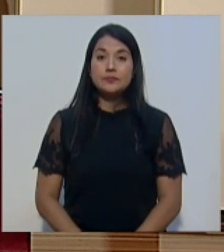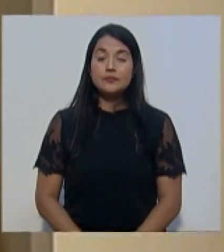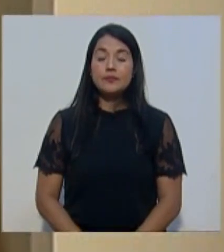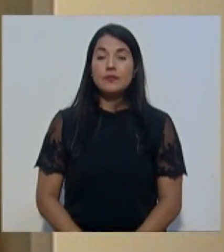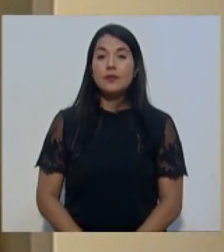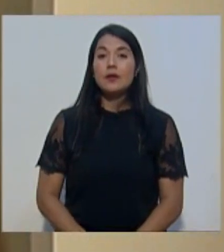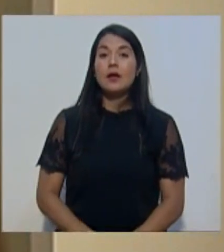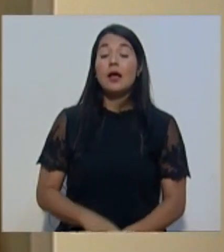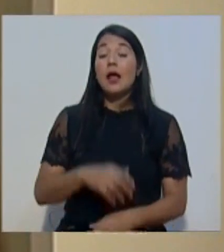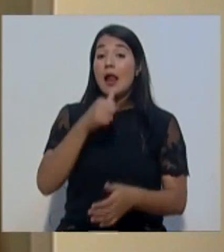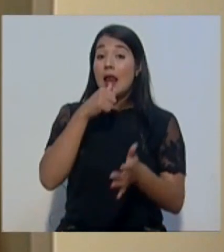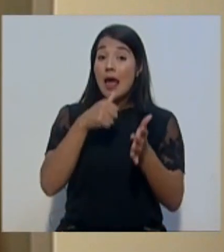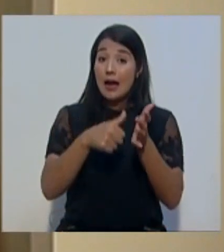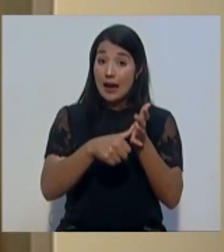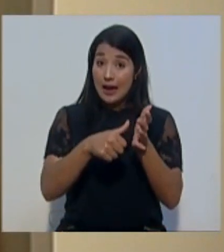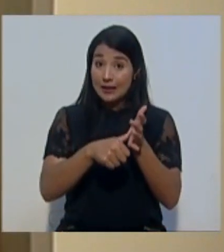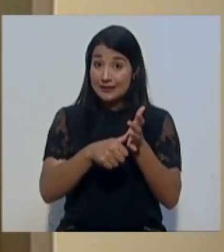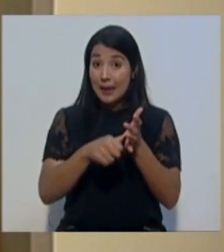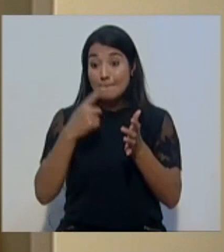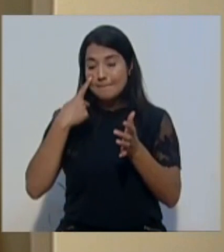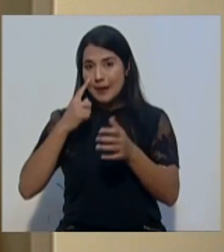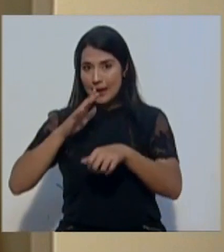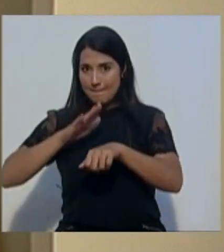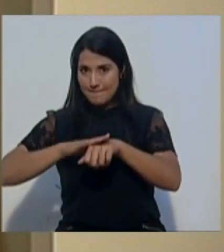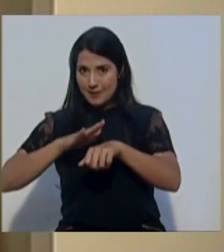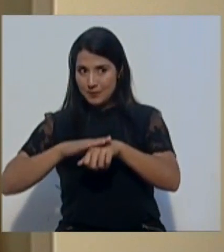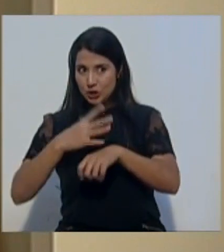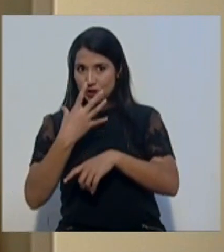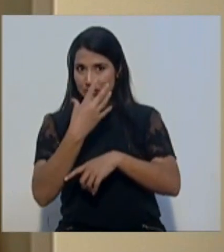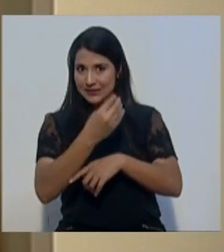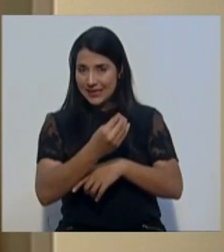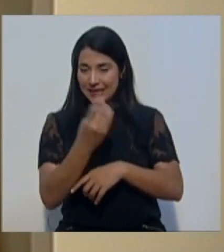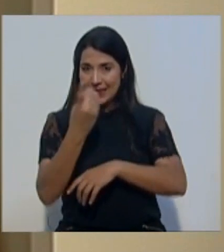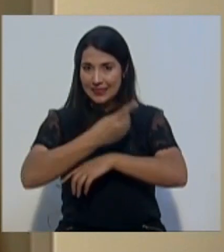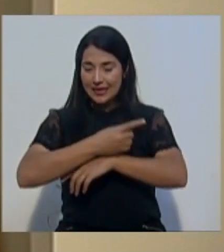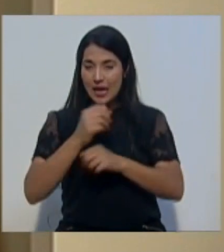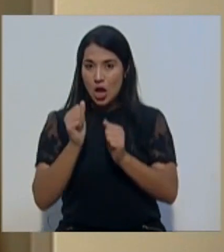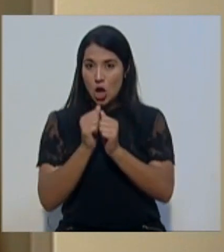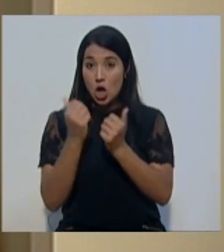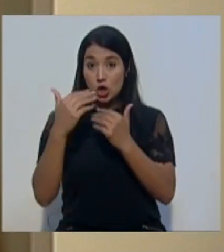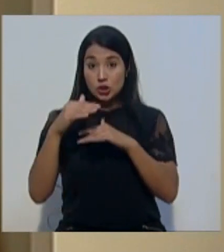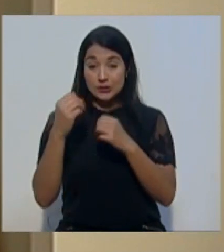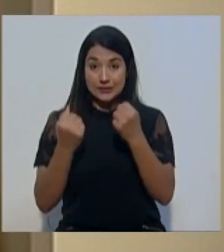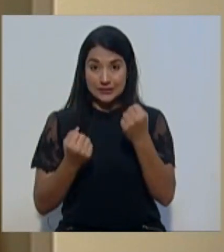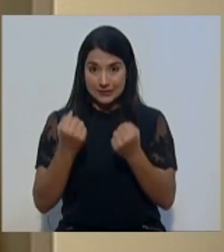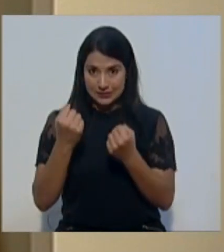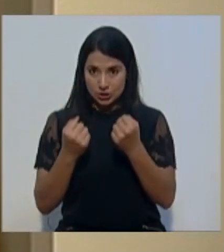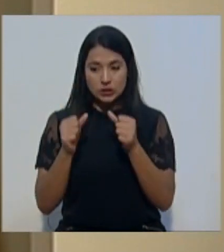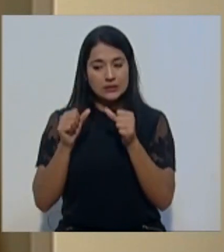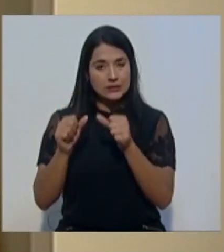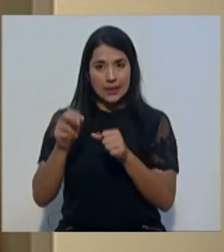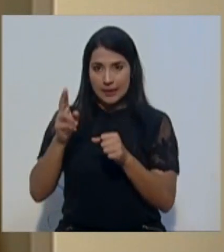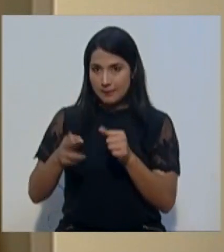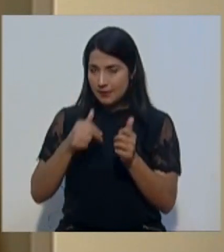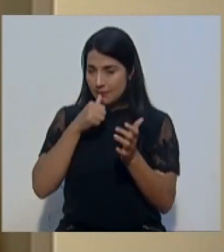La validez de la carta para ser utilizada por restricción sanitaria se